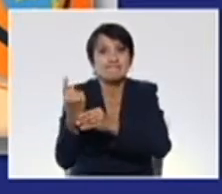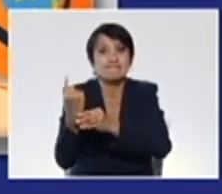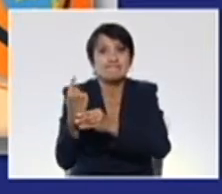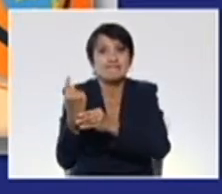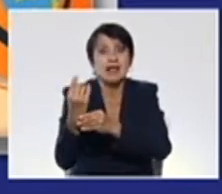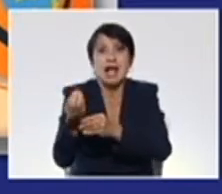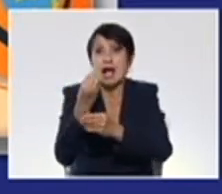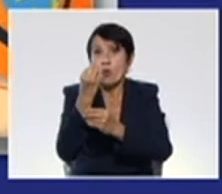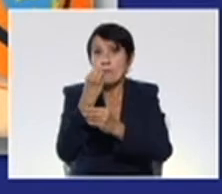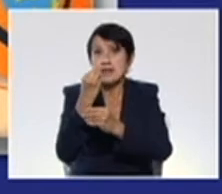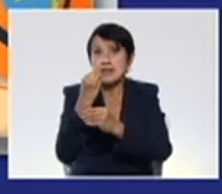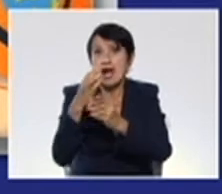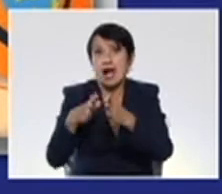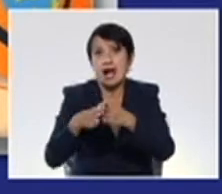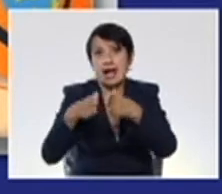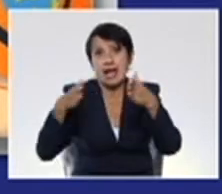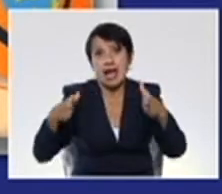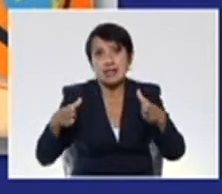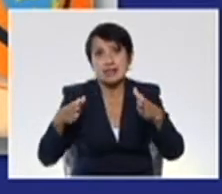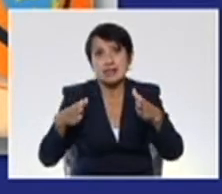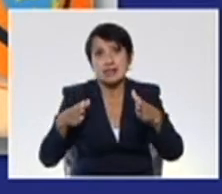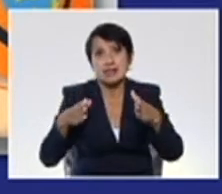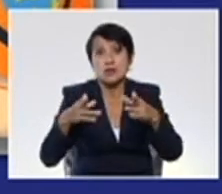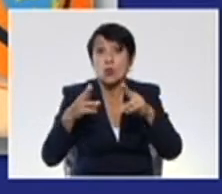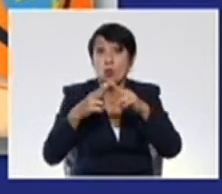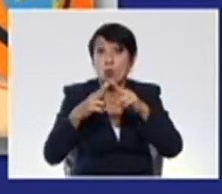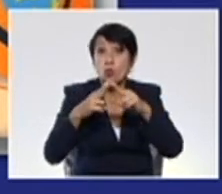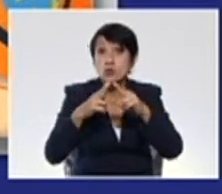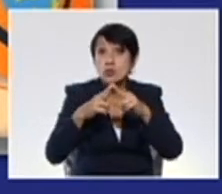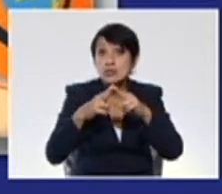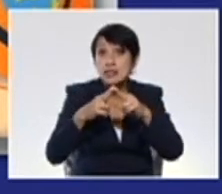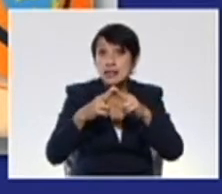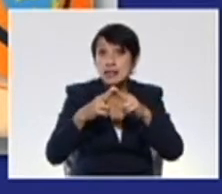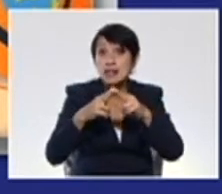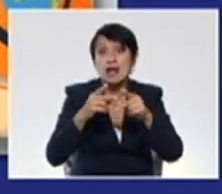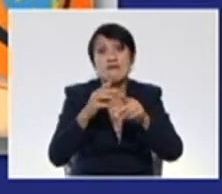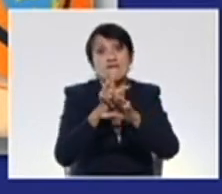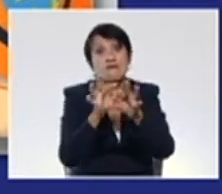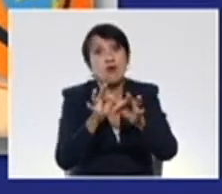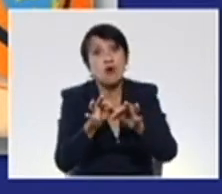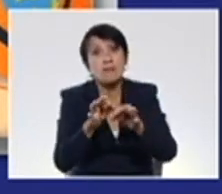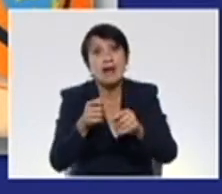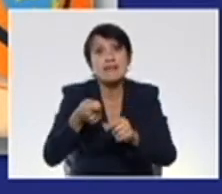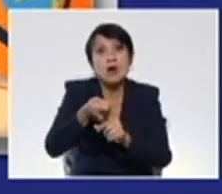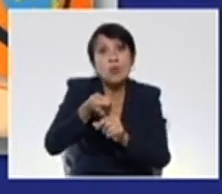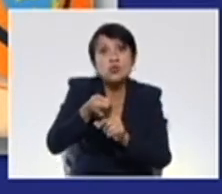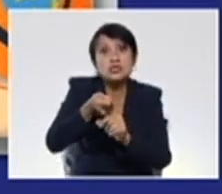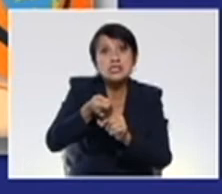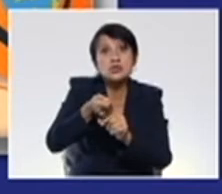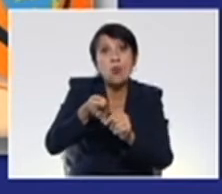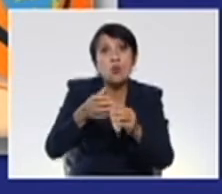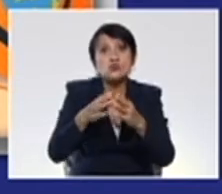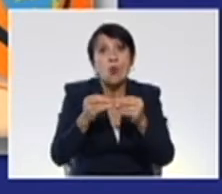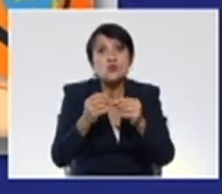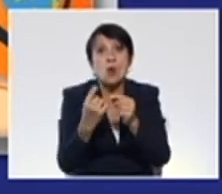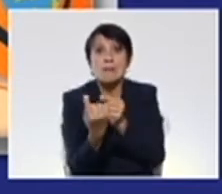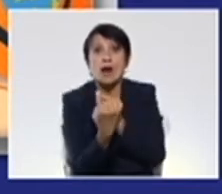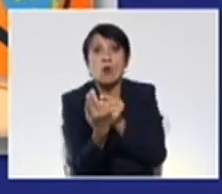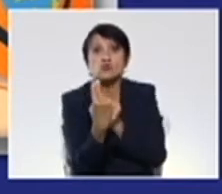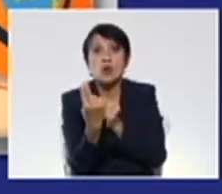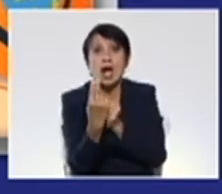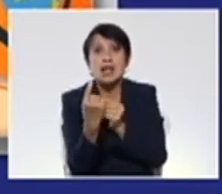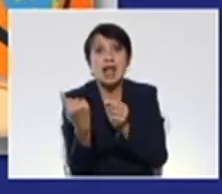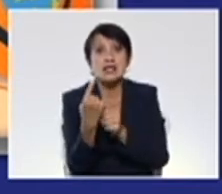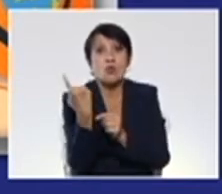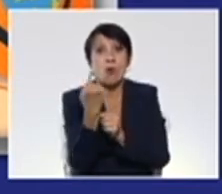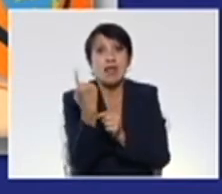alimentos más grandes. Entonces fíjense, hasta conocer el tipo de cuchilla que yo necesito para utilizarla en mi licuadora, también es